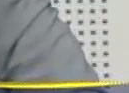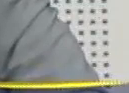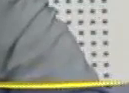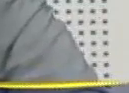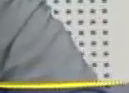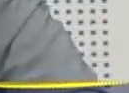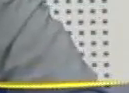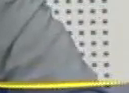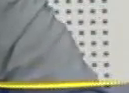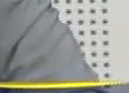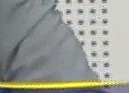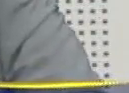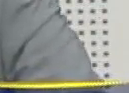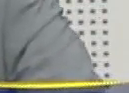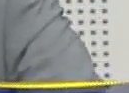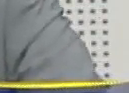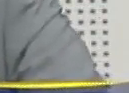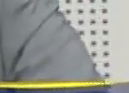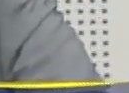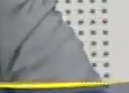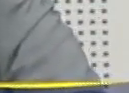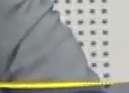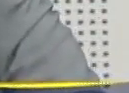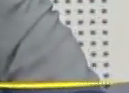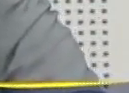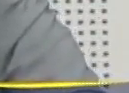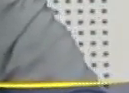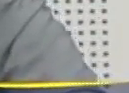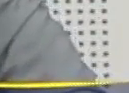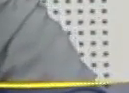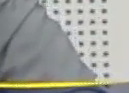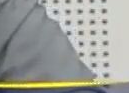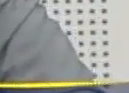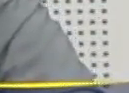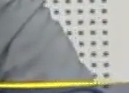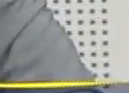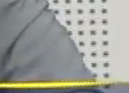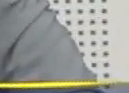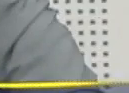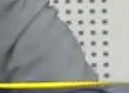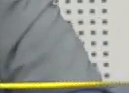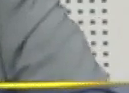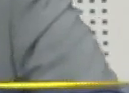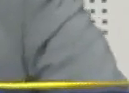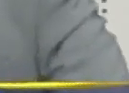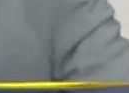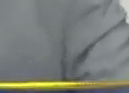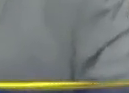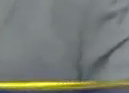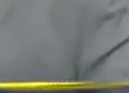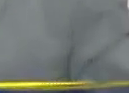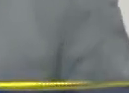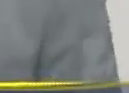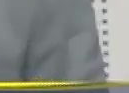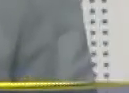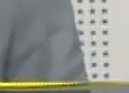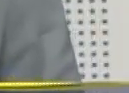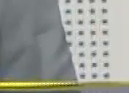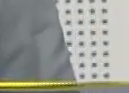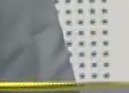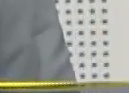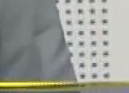Moros y a la Unión Cívico-Militar que lidera. Saludamos con júbilo los avances logrados por el gobierno